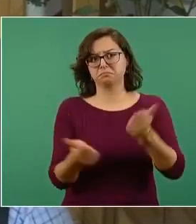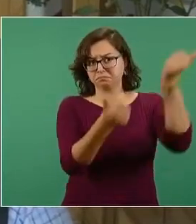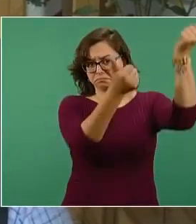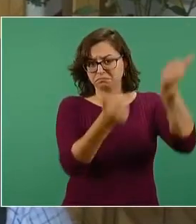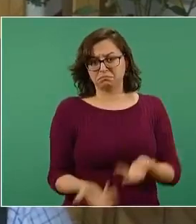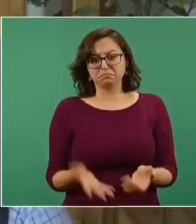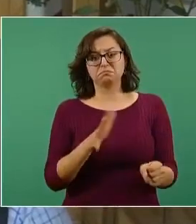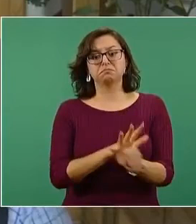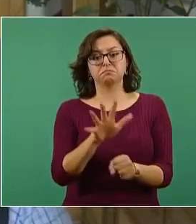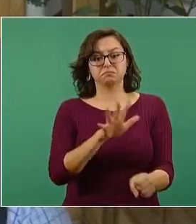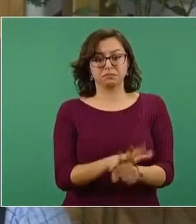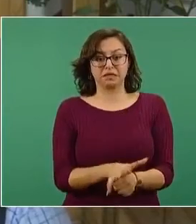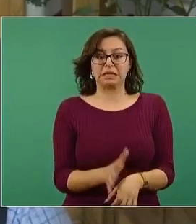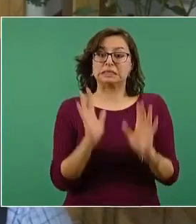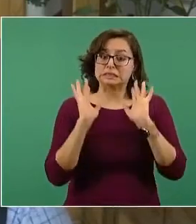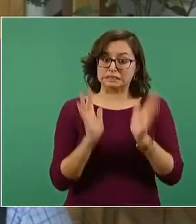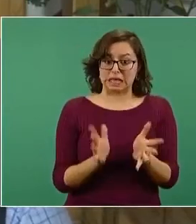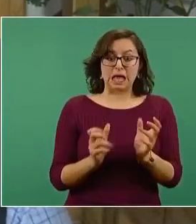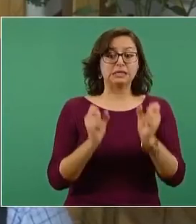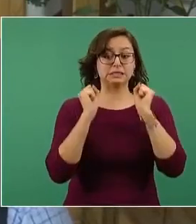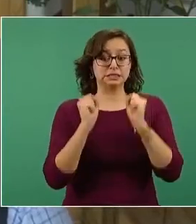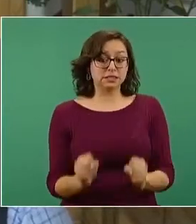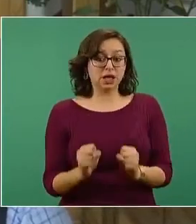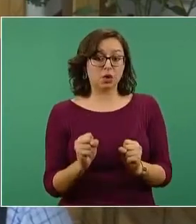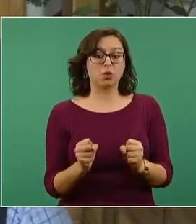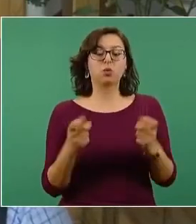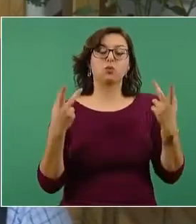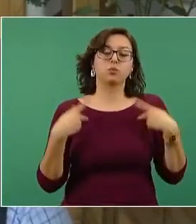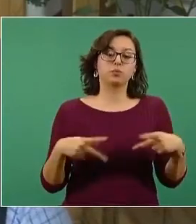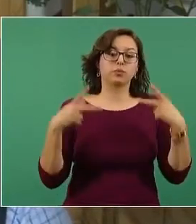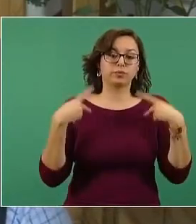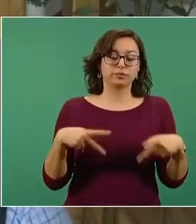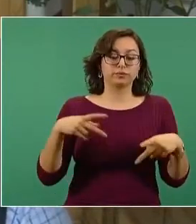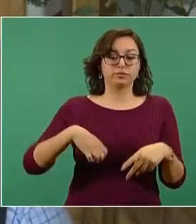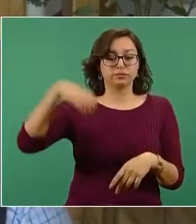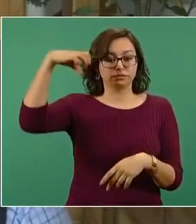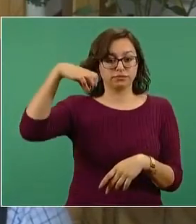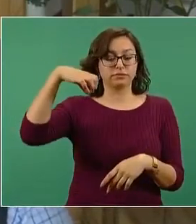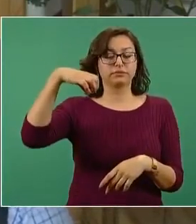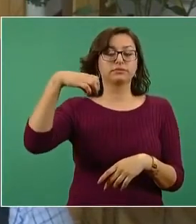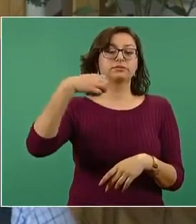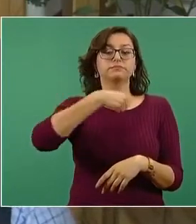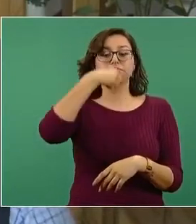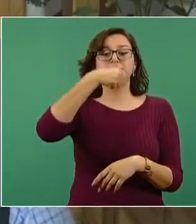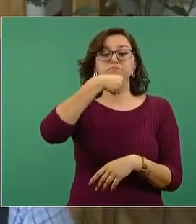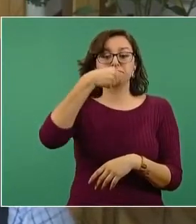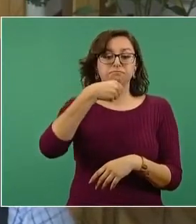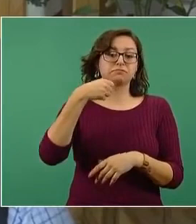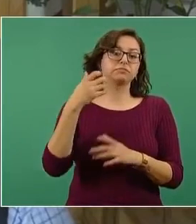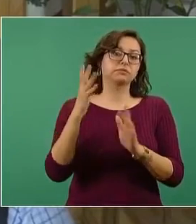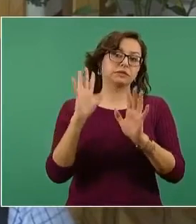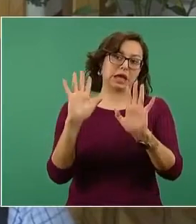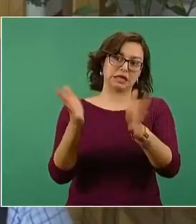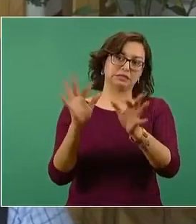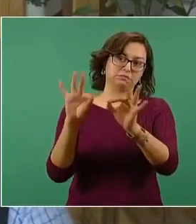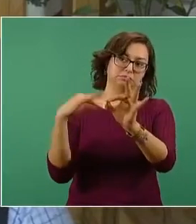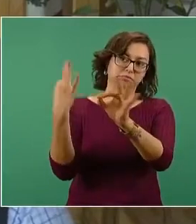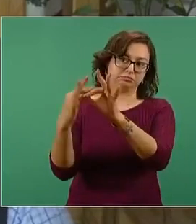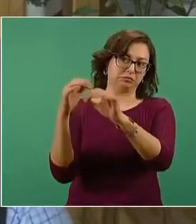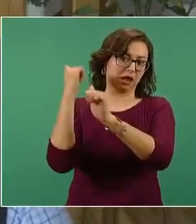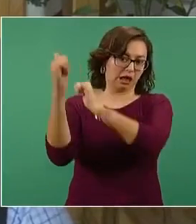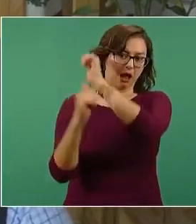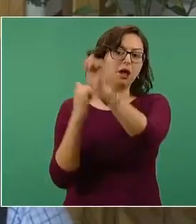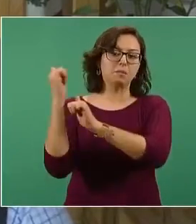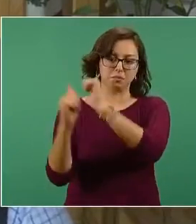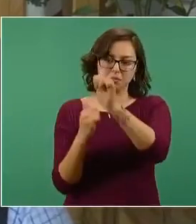momento ya estimado, es que se pueda tener cubierta a la población para el mes de abril. Obviamente, sí se cumplen